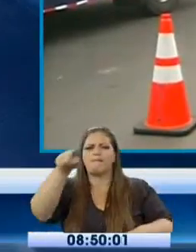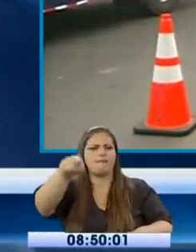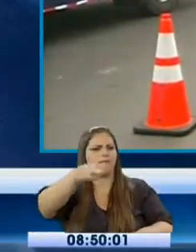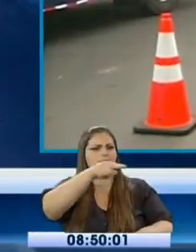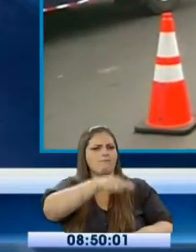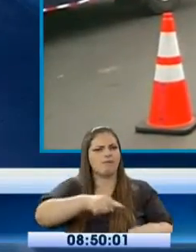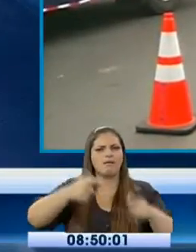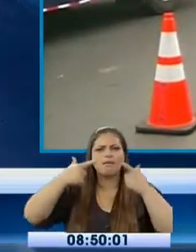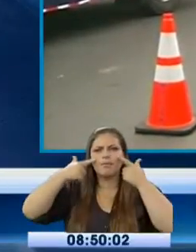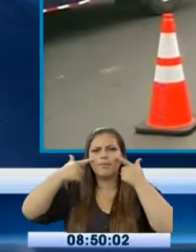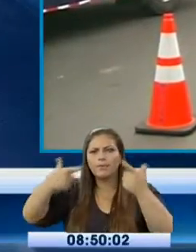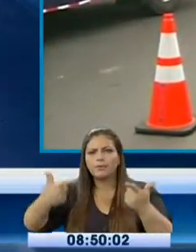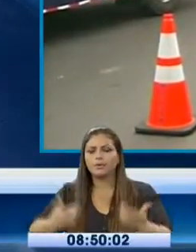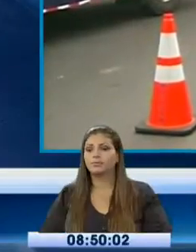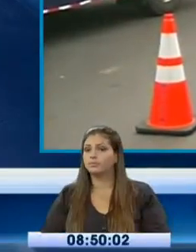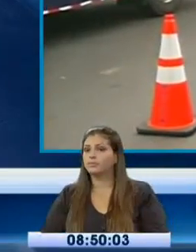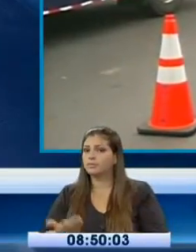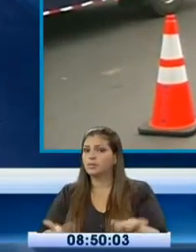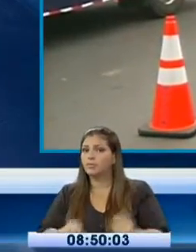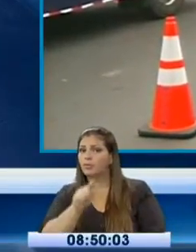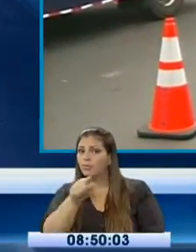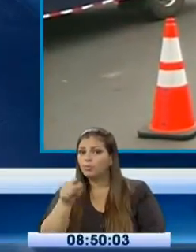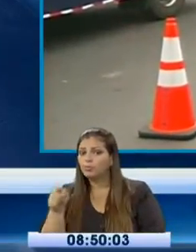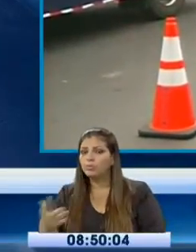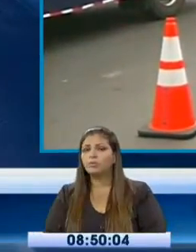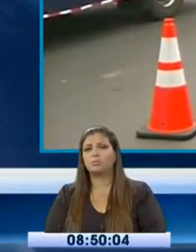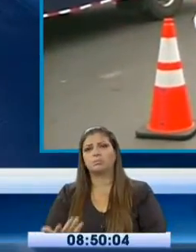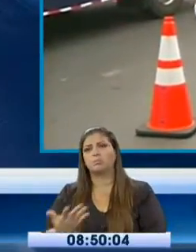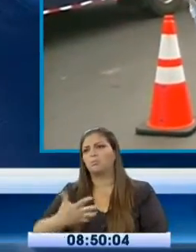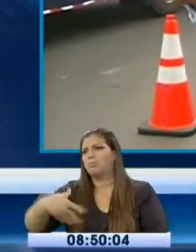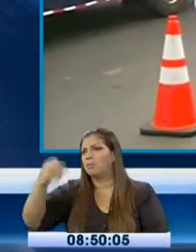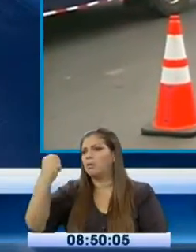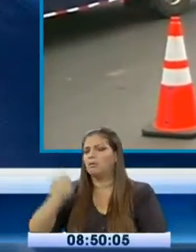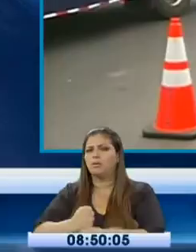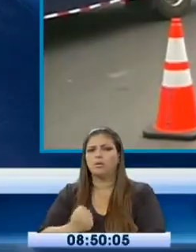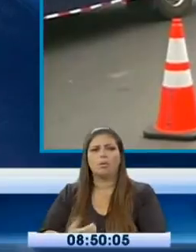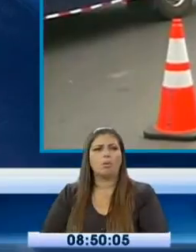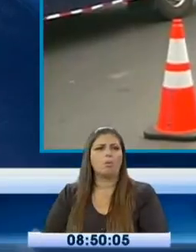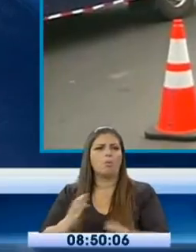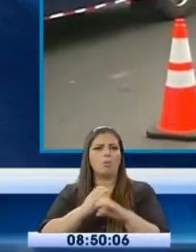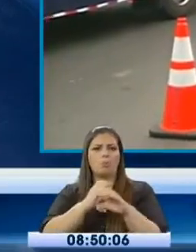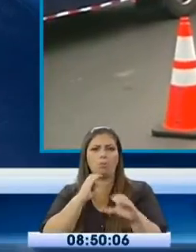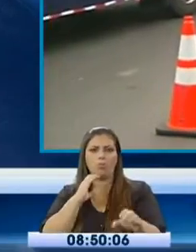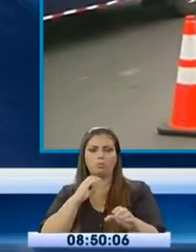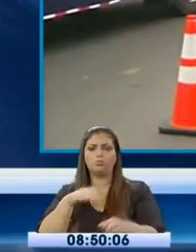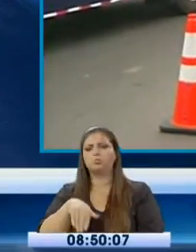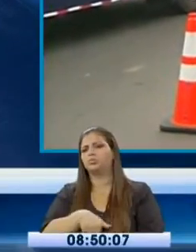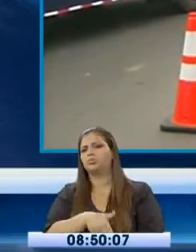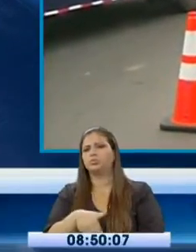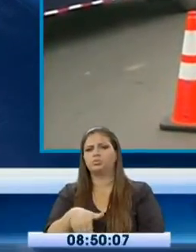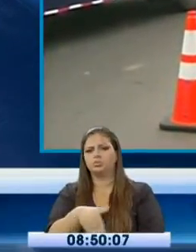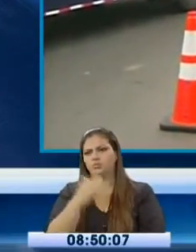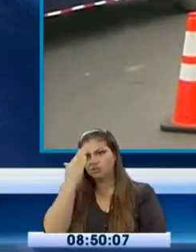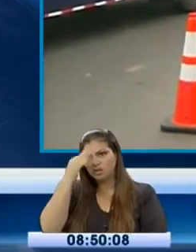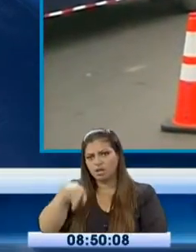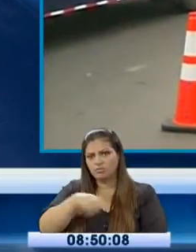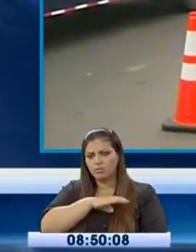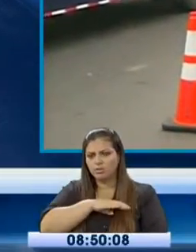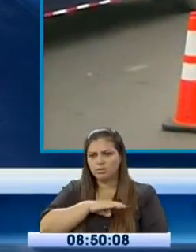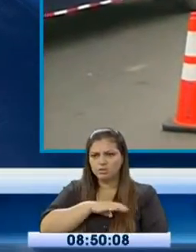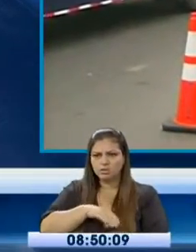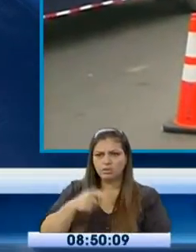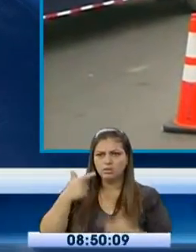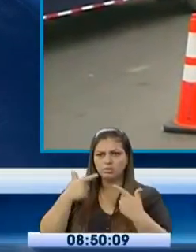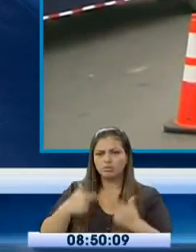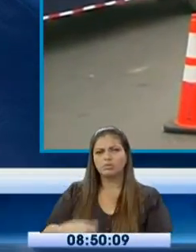8, de la zona 8, Guayaquil, Durán, San Borondón, que se realicen a estas horas. Así que si usted va a su sitio de trabajo, por favor, tenga